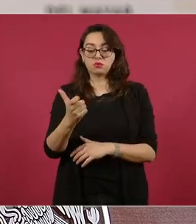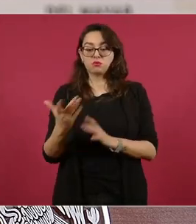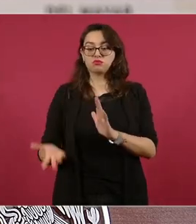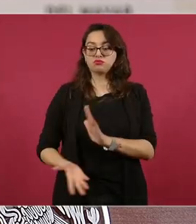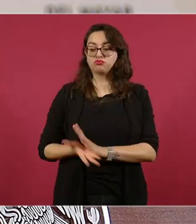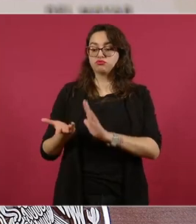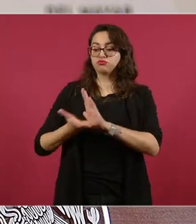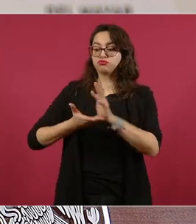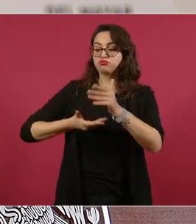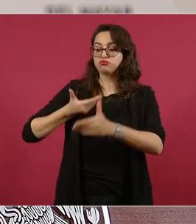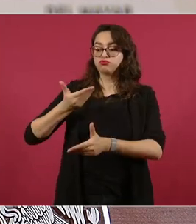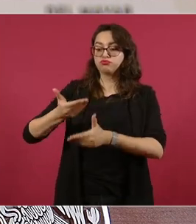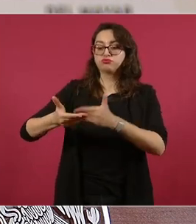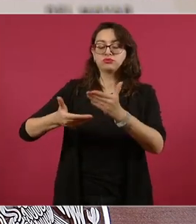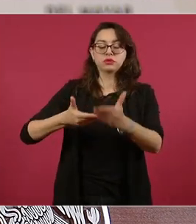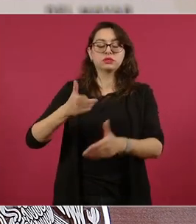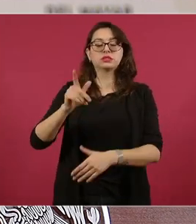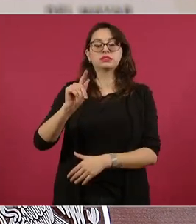de